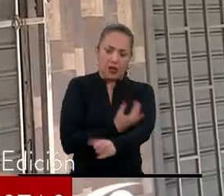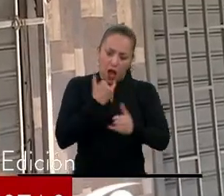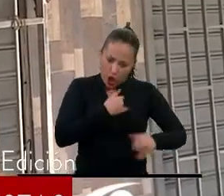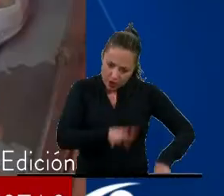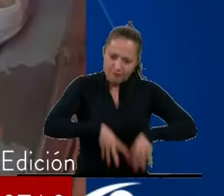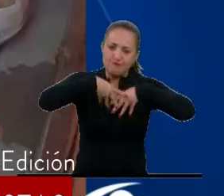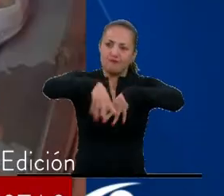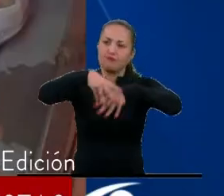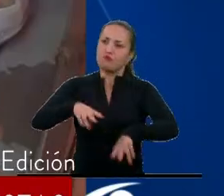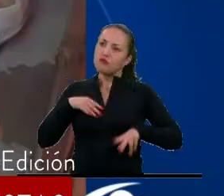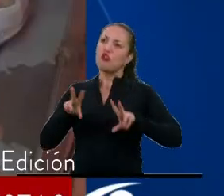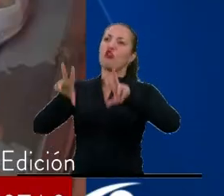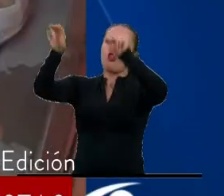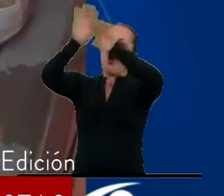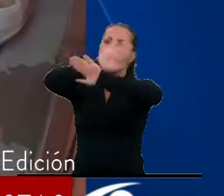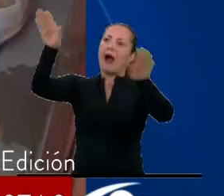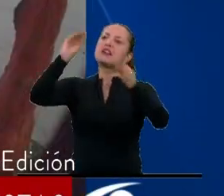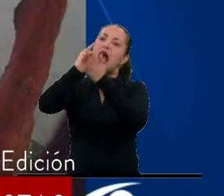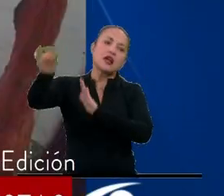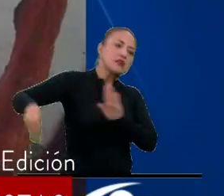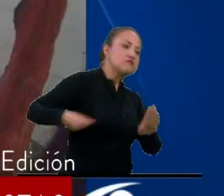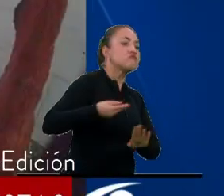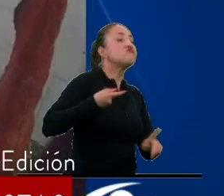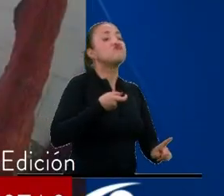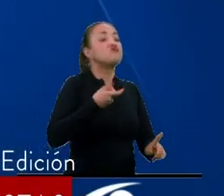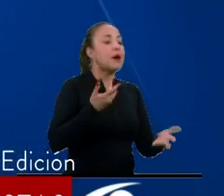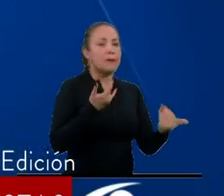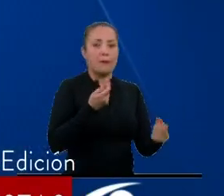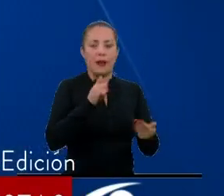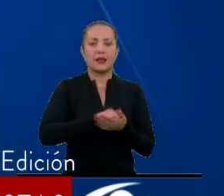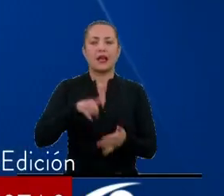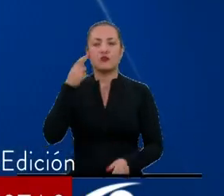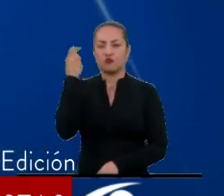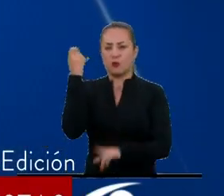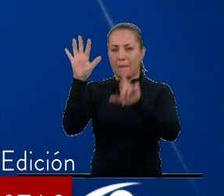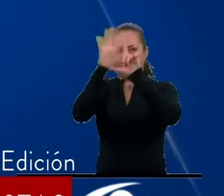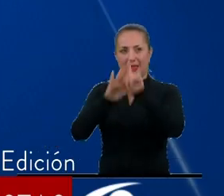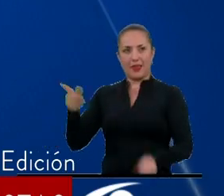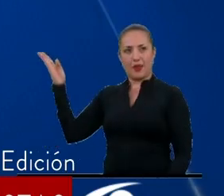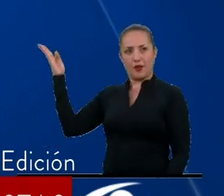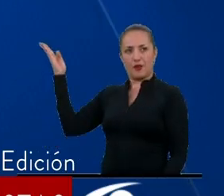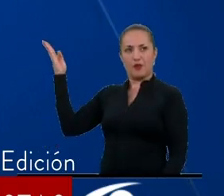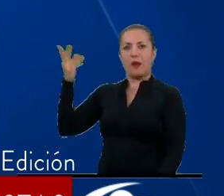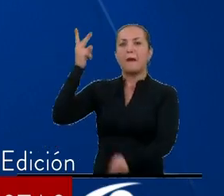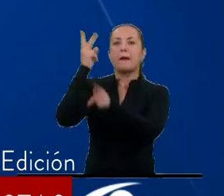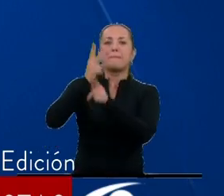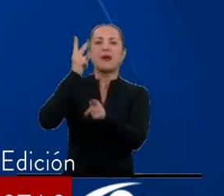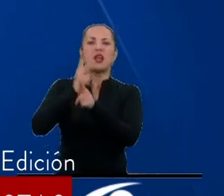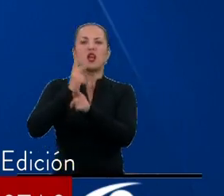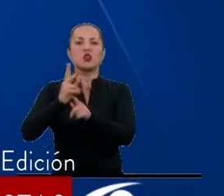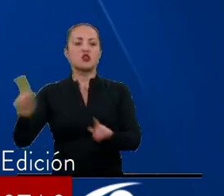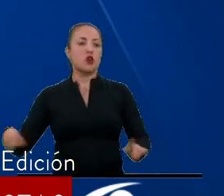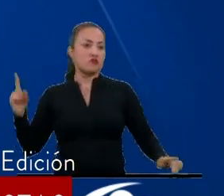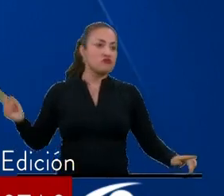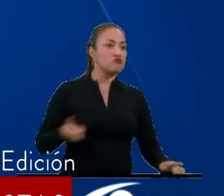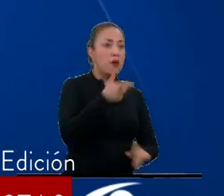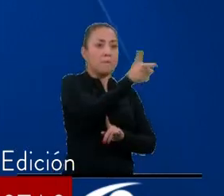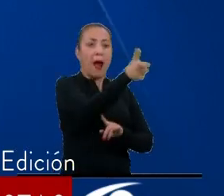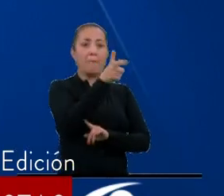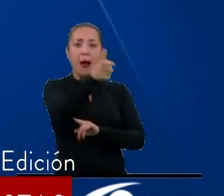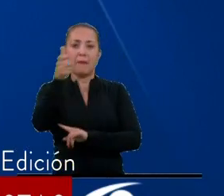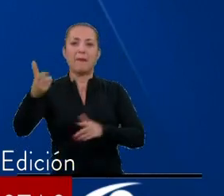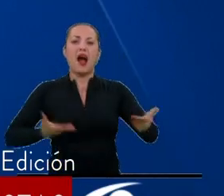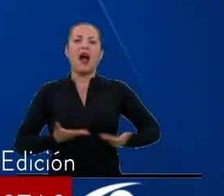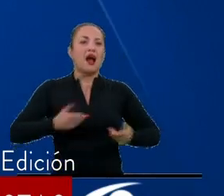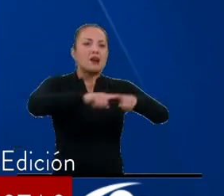la extorsión. En días pasados se conocieron estos videos donde se observa a unos delincuentes disparando contra locales comerciales